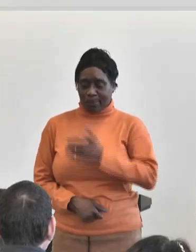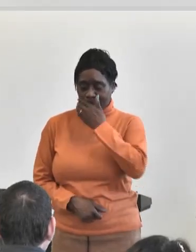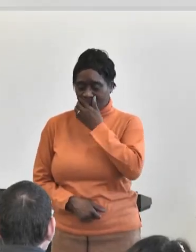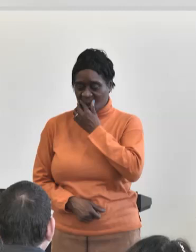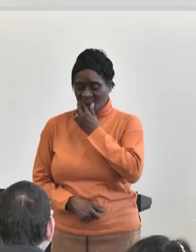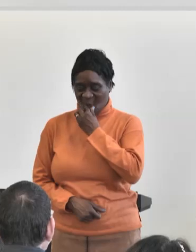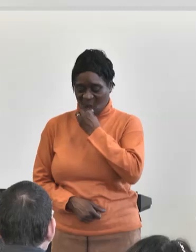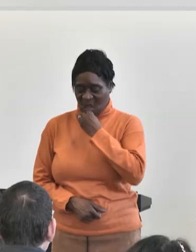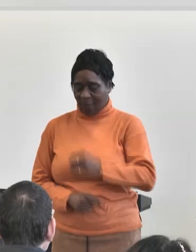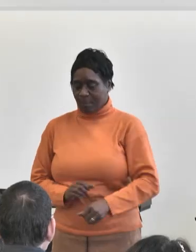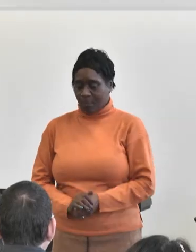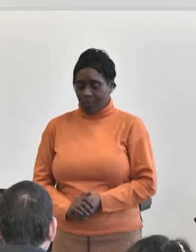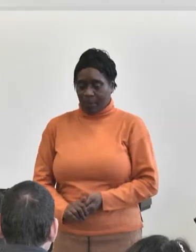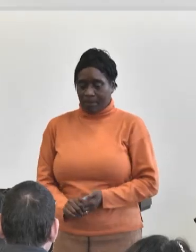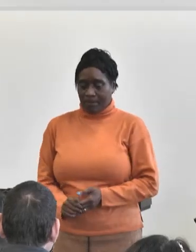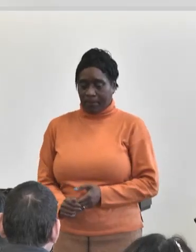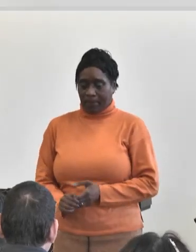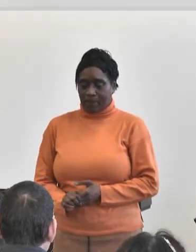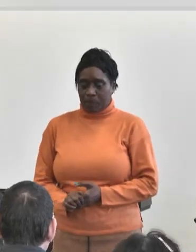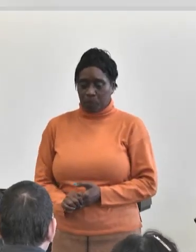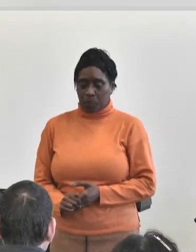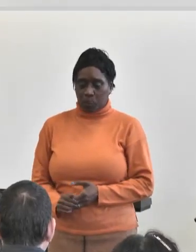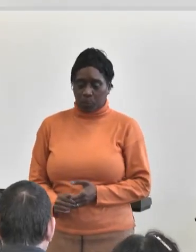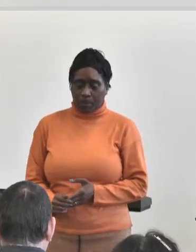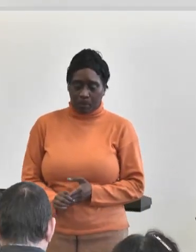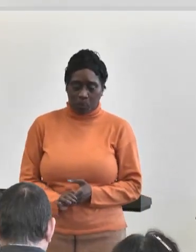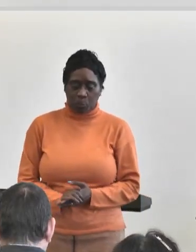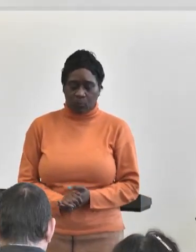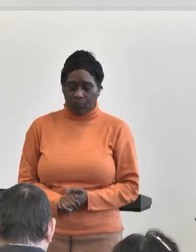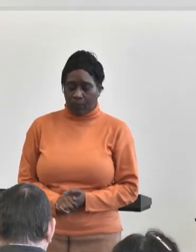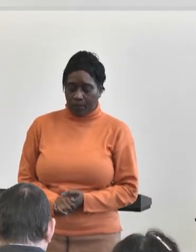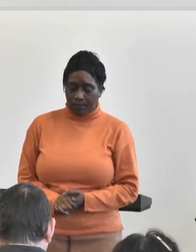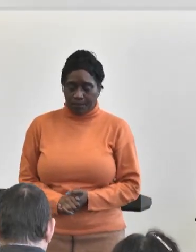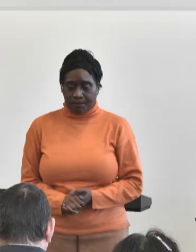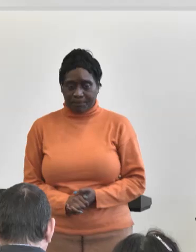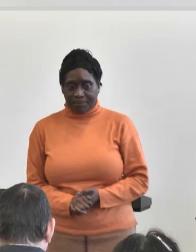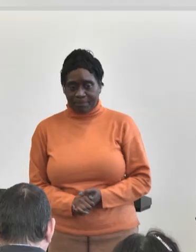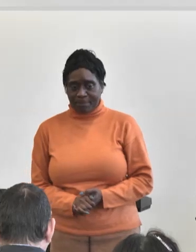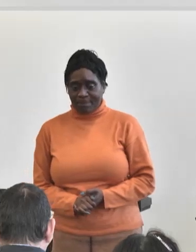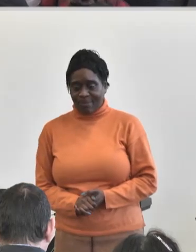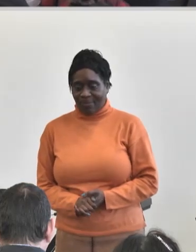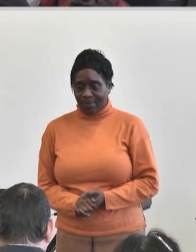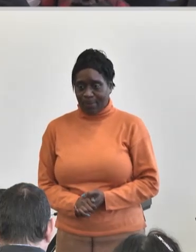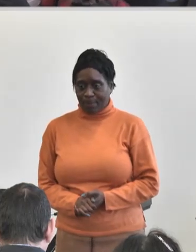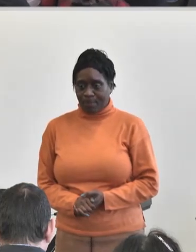y Alejandro, y todos los que eran de la familia de los sumos sacerdotes, y poniéndoles en medio le preguntaron, ¿con qué potestad o en qué nombre